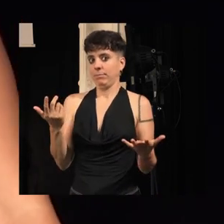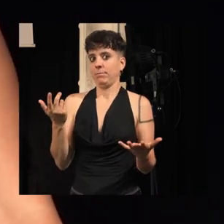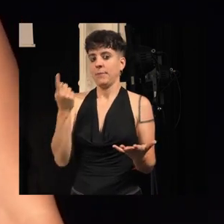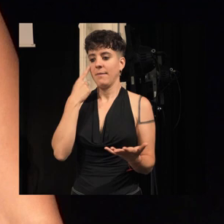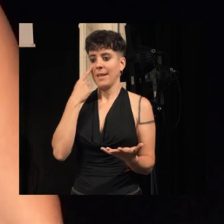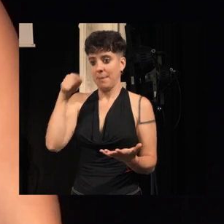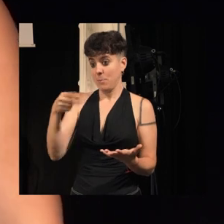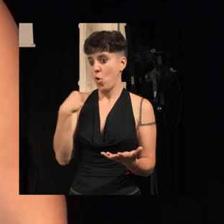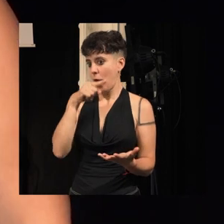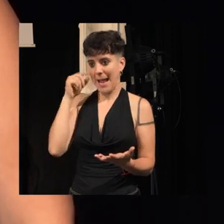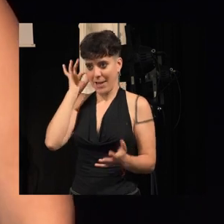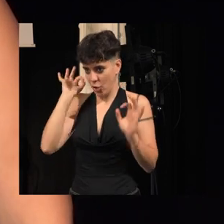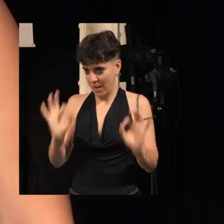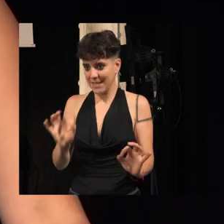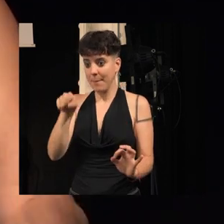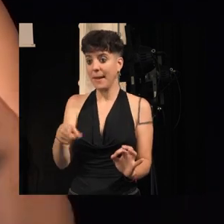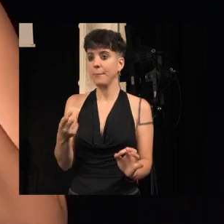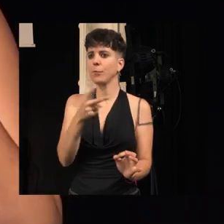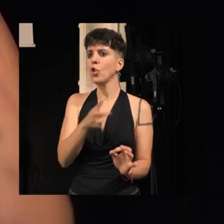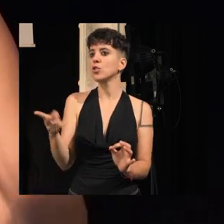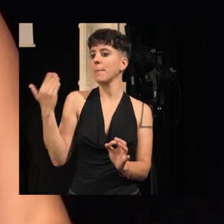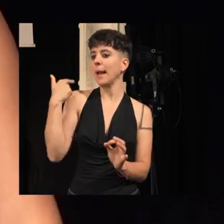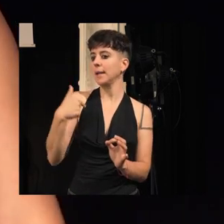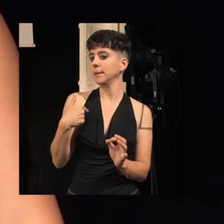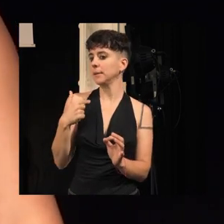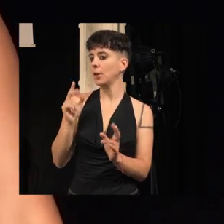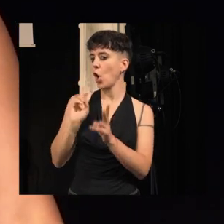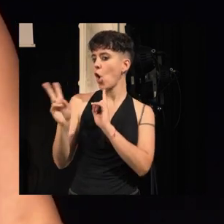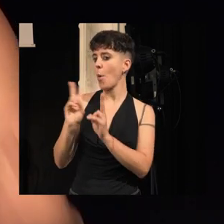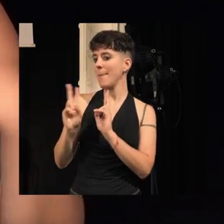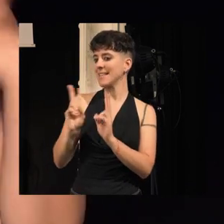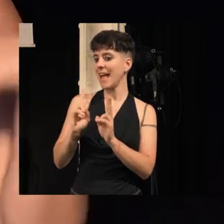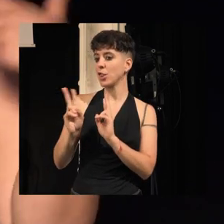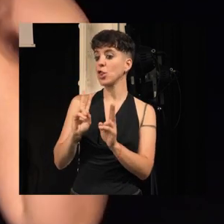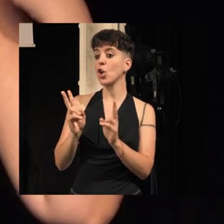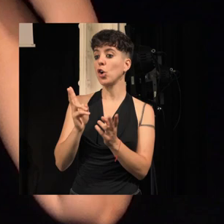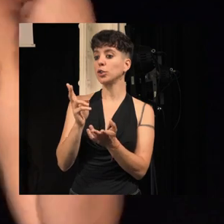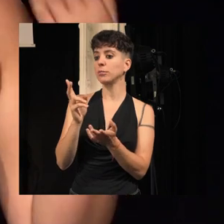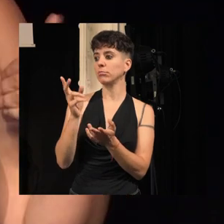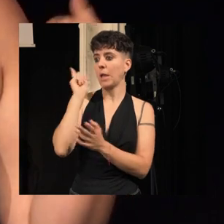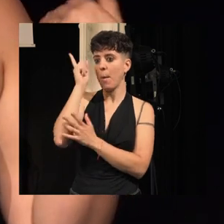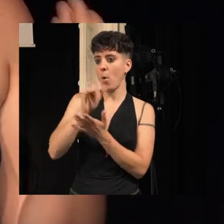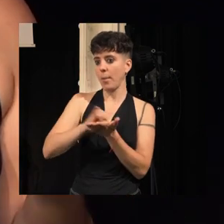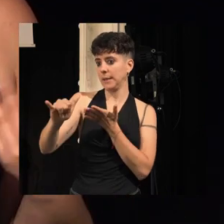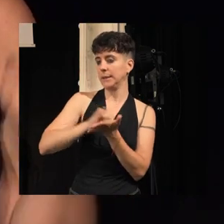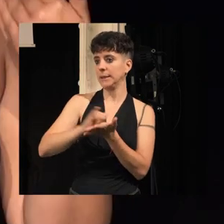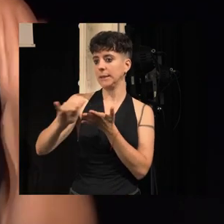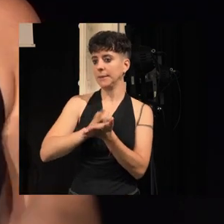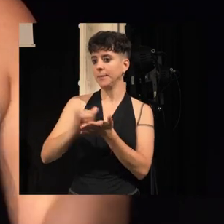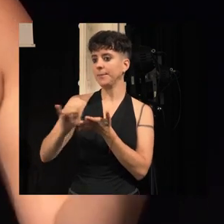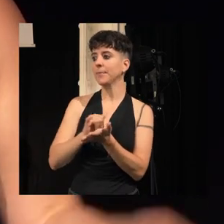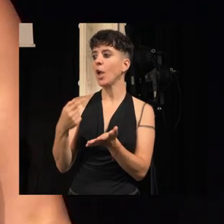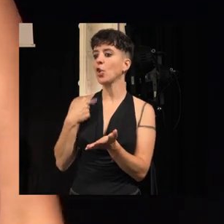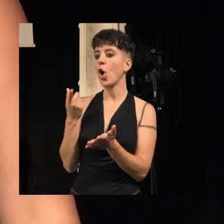esto también es género. Hace un par de semanas tuvimos una conversación por Telegram en la que yo le echaba la chapa de lo que quería decir para que me